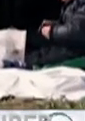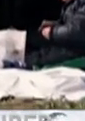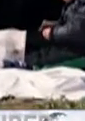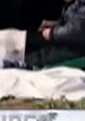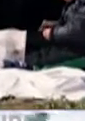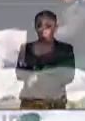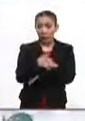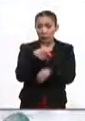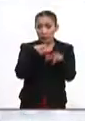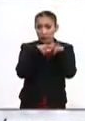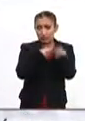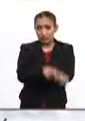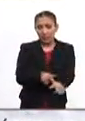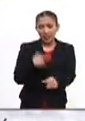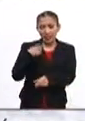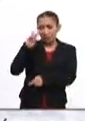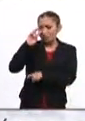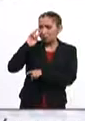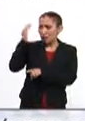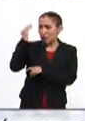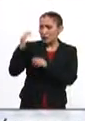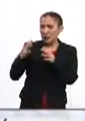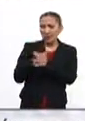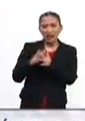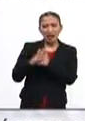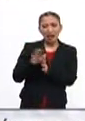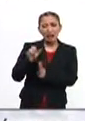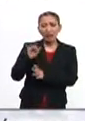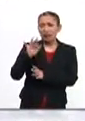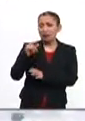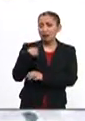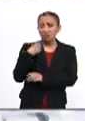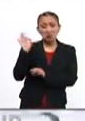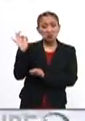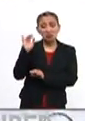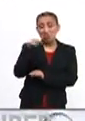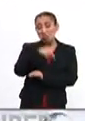Y mientras continúe la brutal guerra en Siria, es